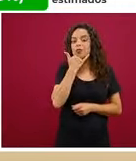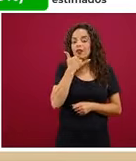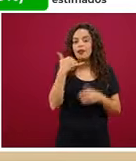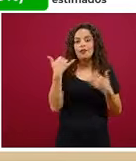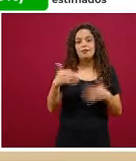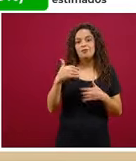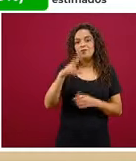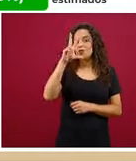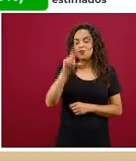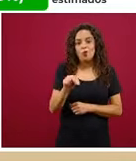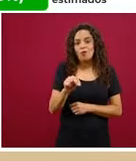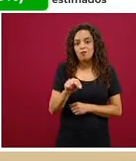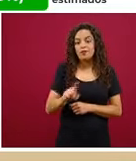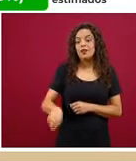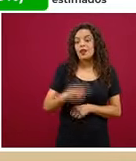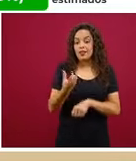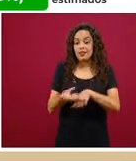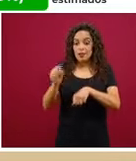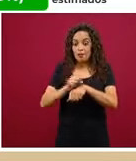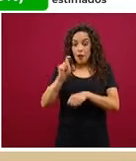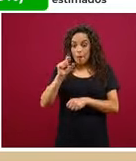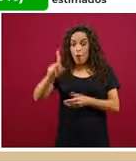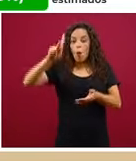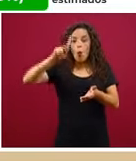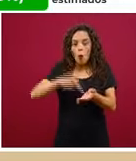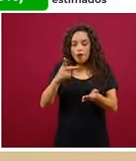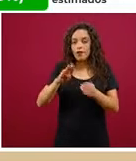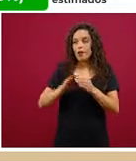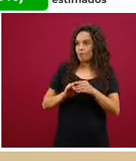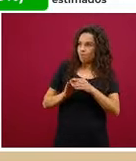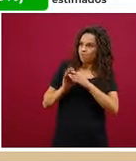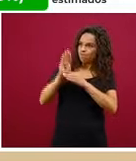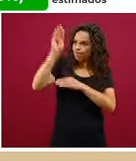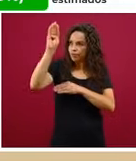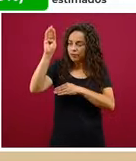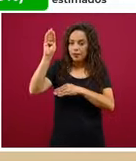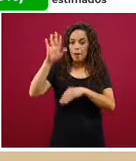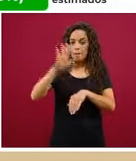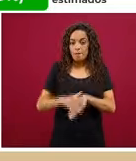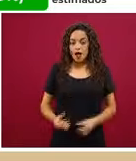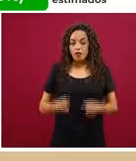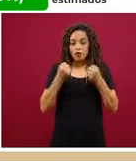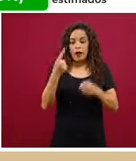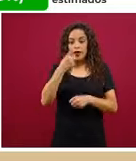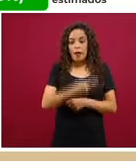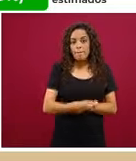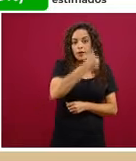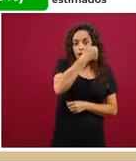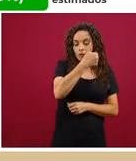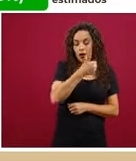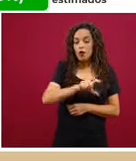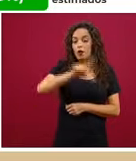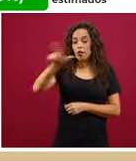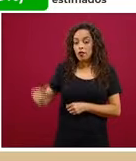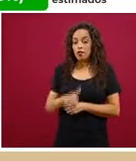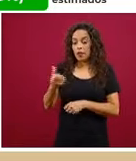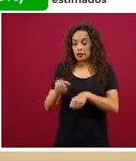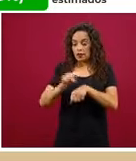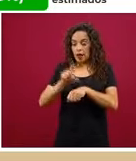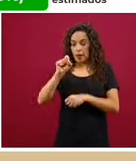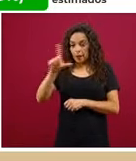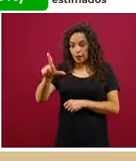semana 27 vuelve a tener un nuevo pico que supera al primero y ahora sí, después de la 27, tenemos al menos dos semanas con descenso